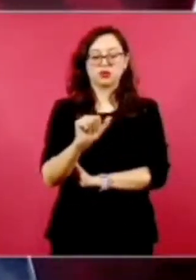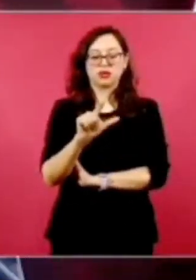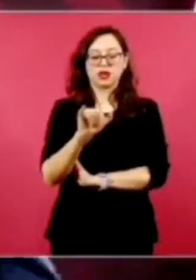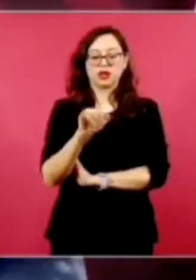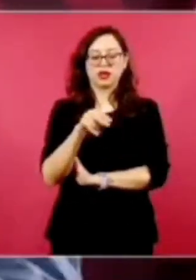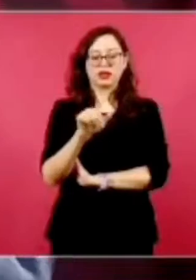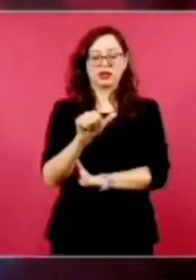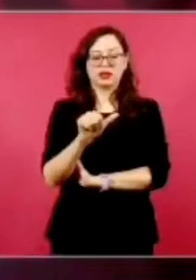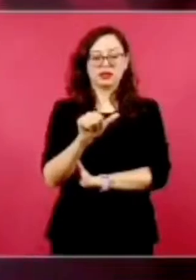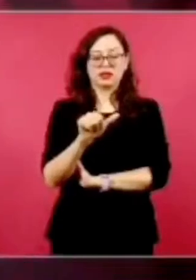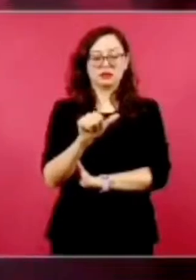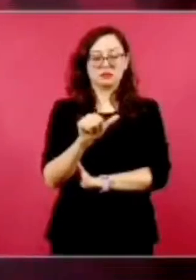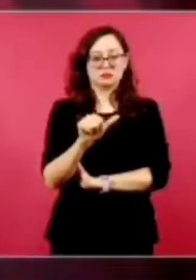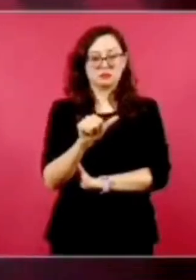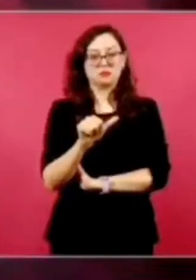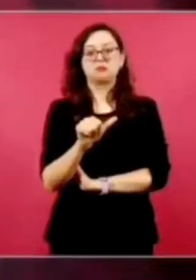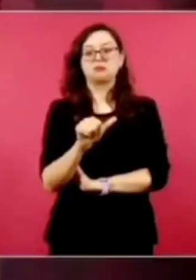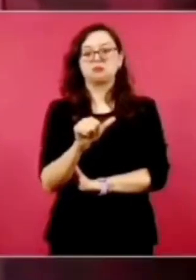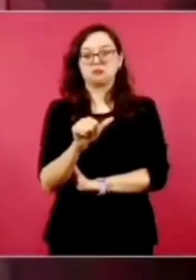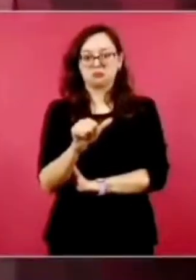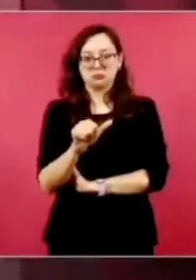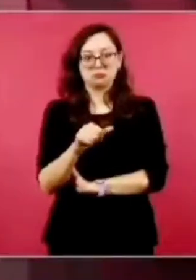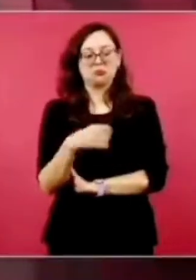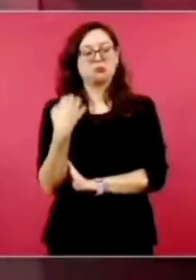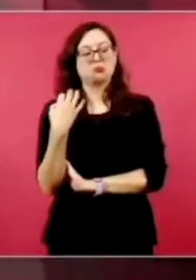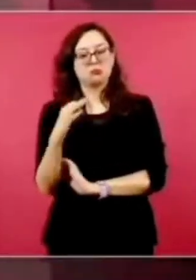que es la que hace los reportajes